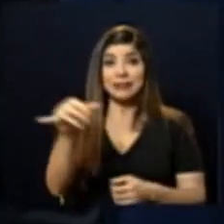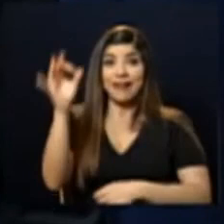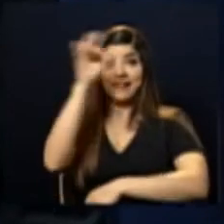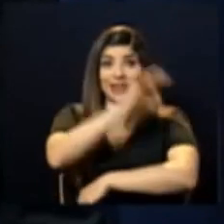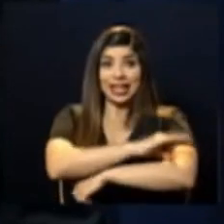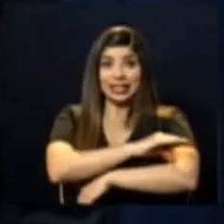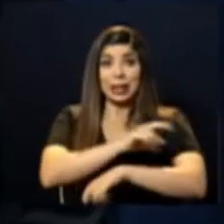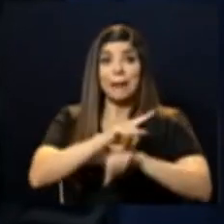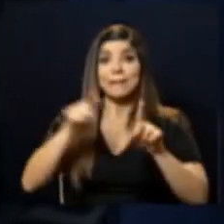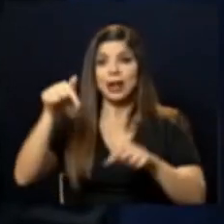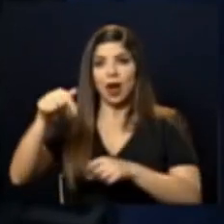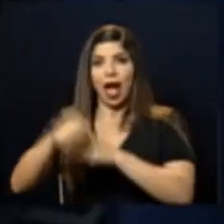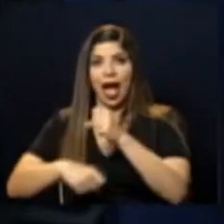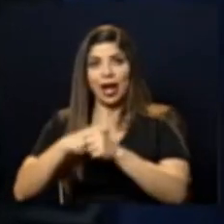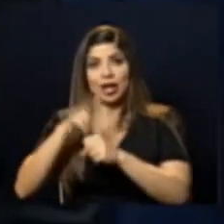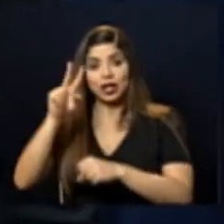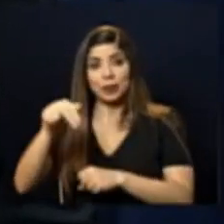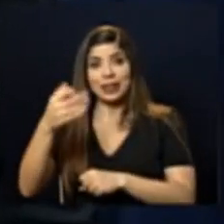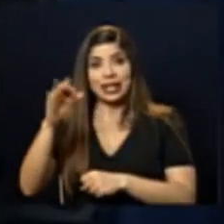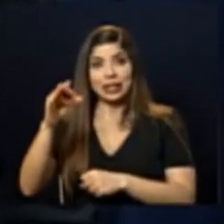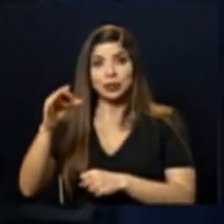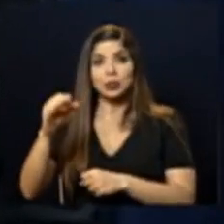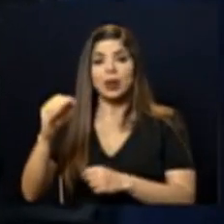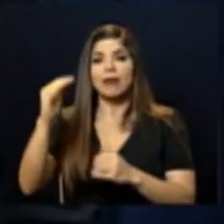del 2019 se tenían